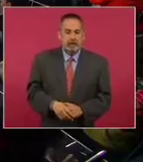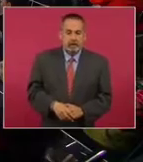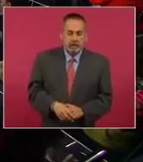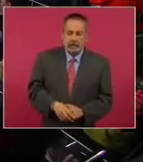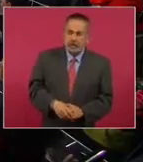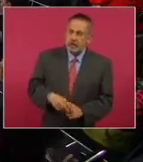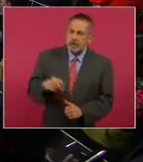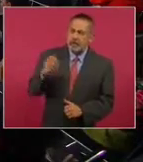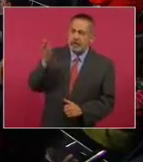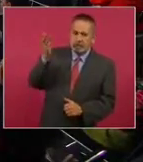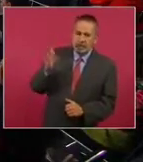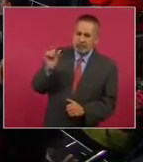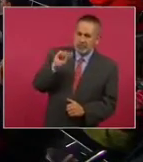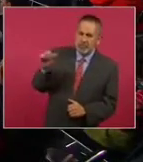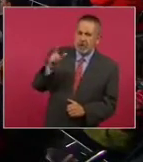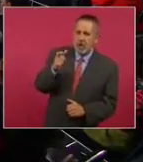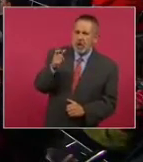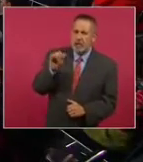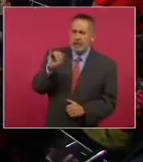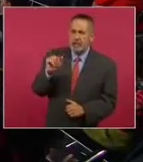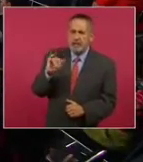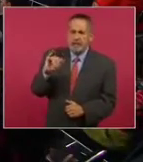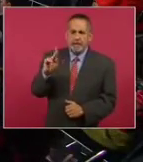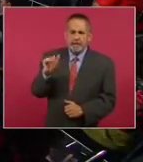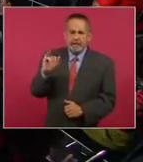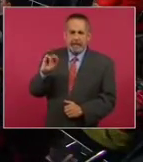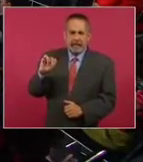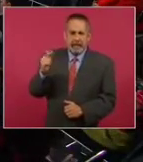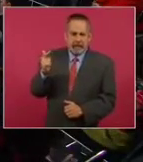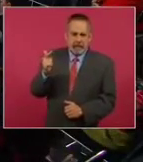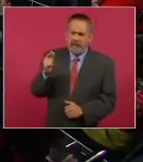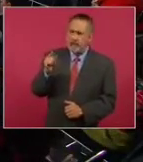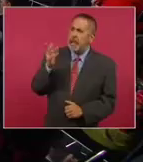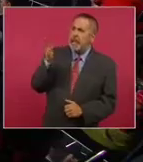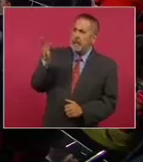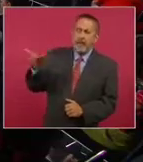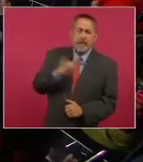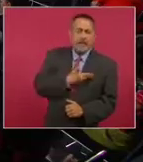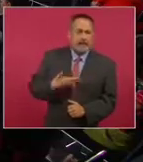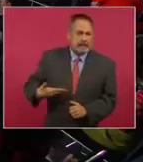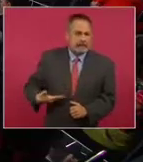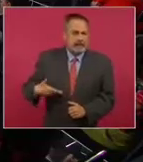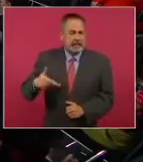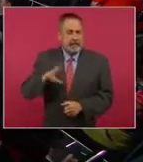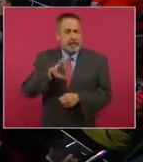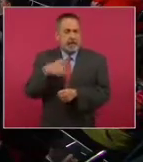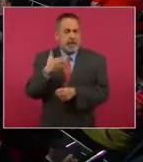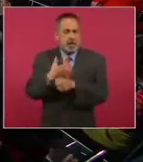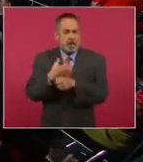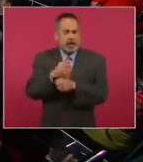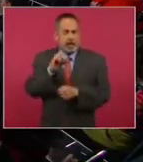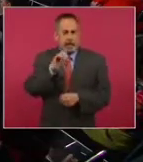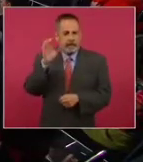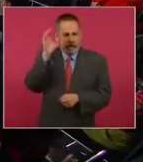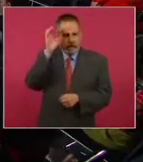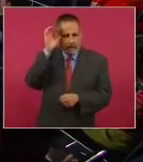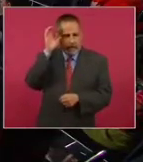Excelentísimo Xi Jinping, presidente de la República Popular China,